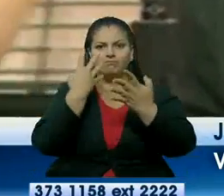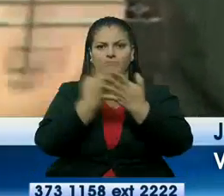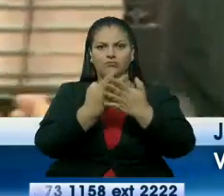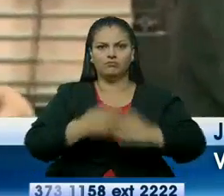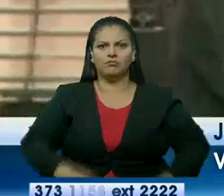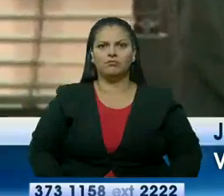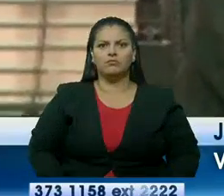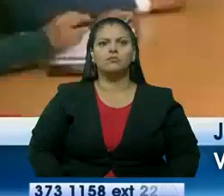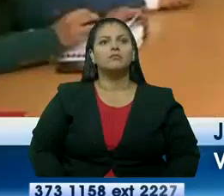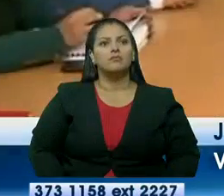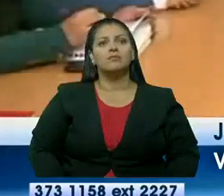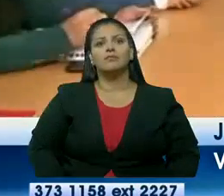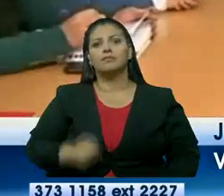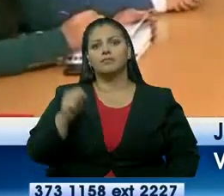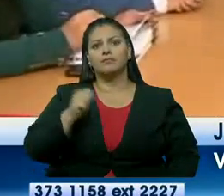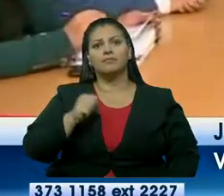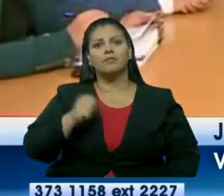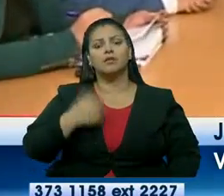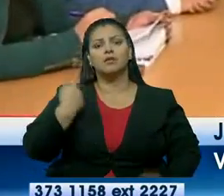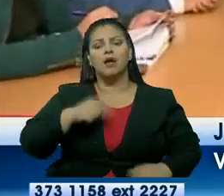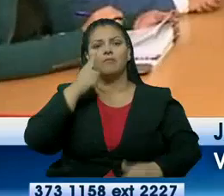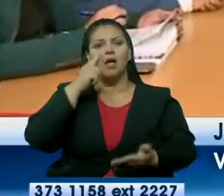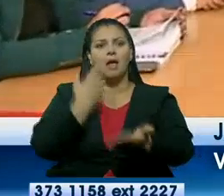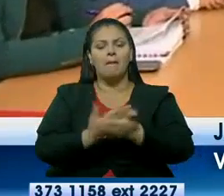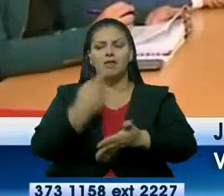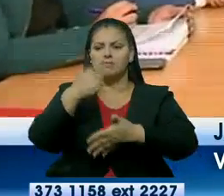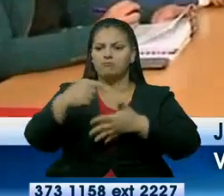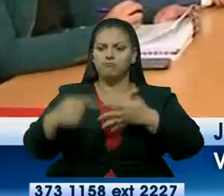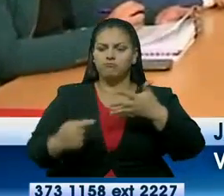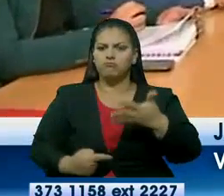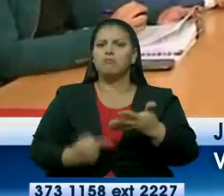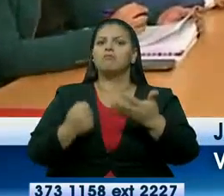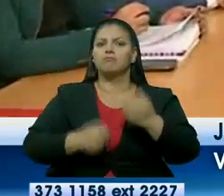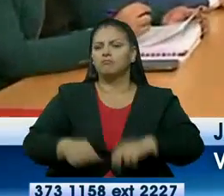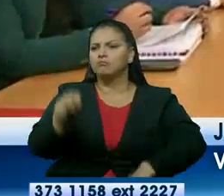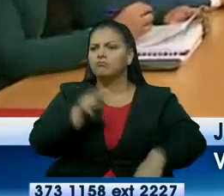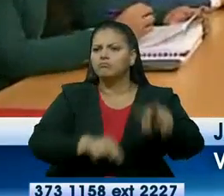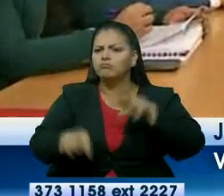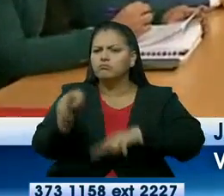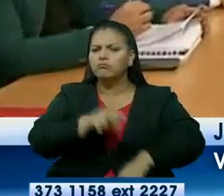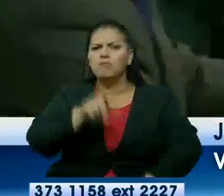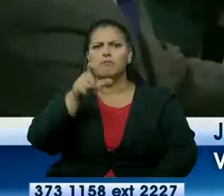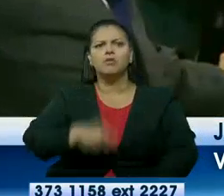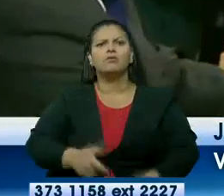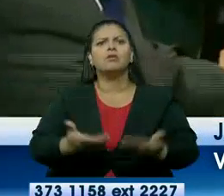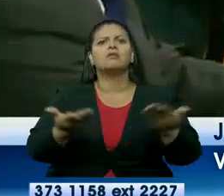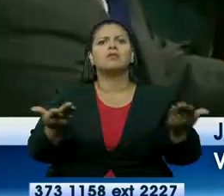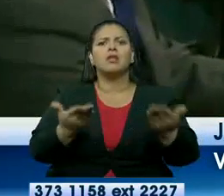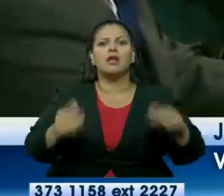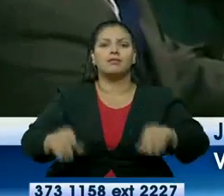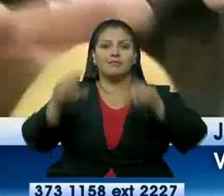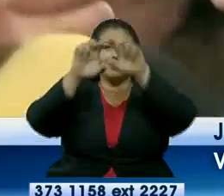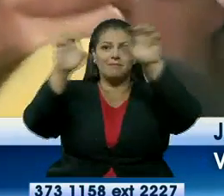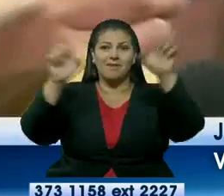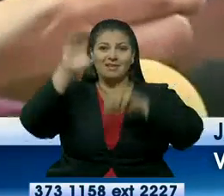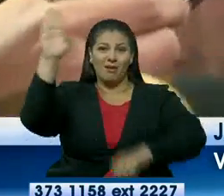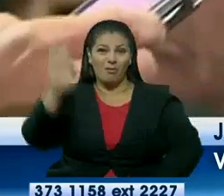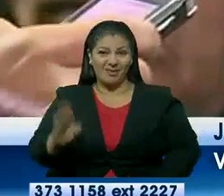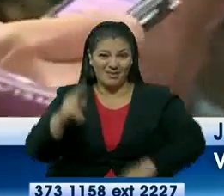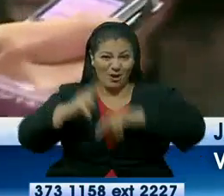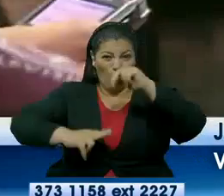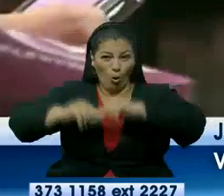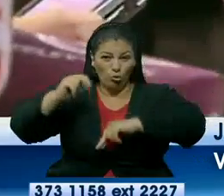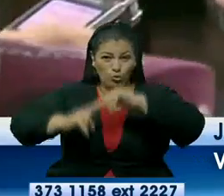inmediata. Asegura que existen los suficientes indicios en contra de los acusados. La información que llegó de Estados Unidos sería clave en el caso. La